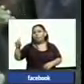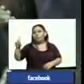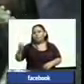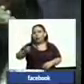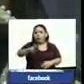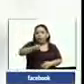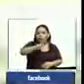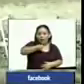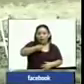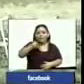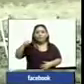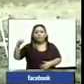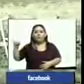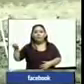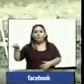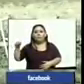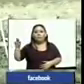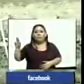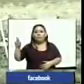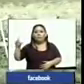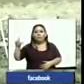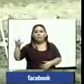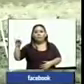Noticiero Hechos